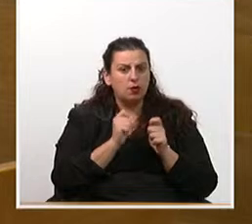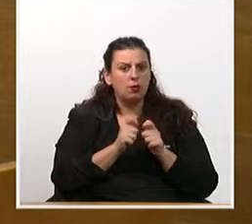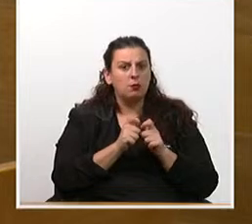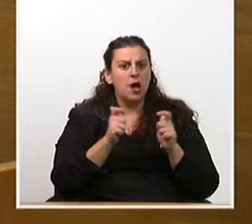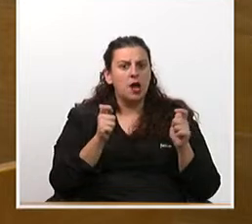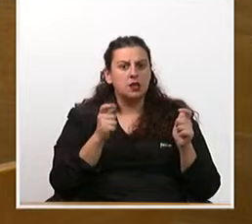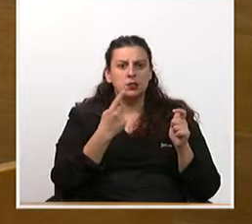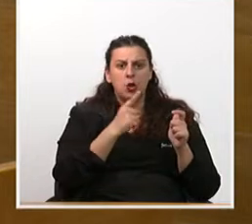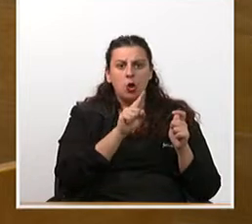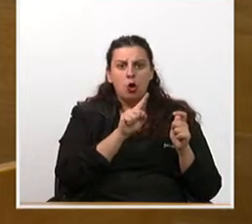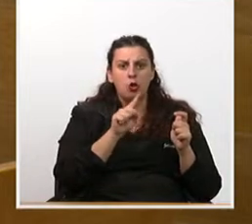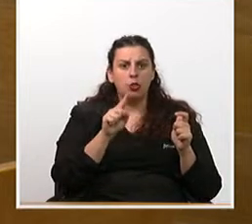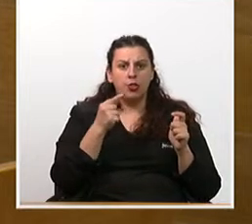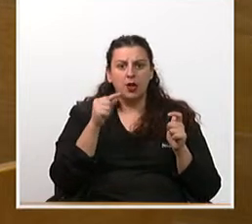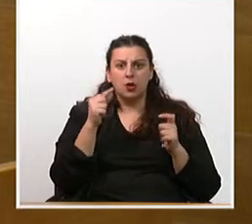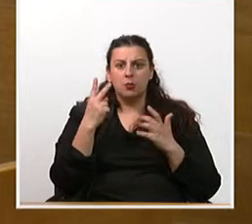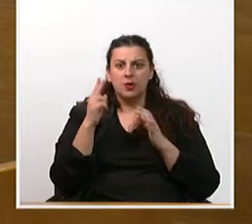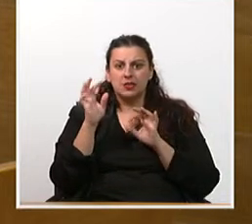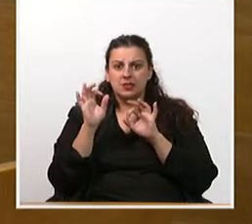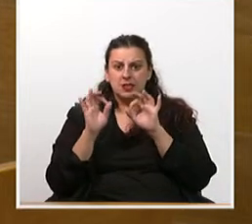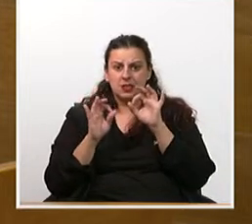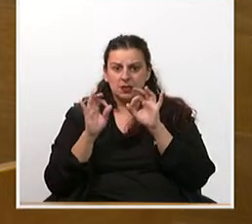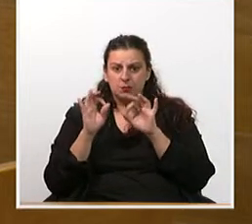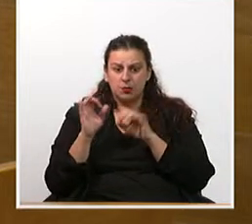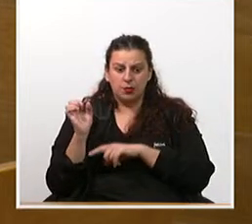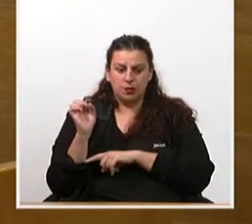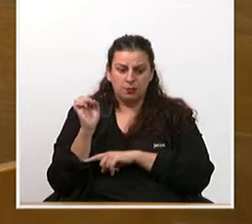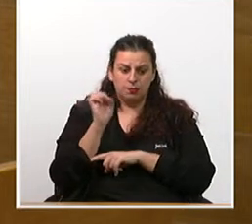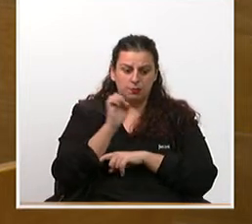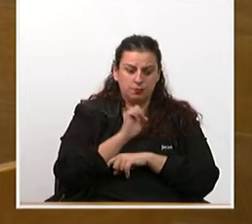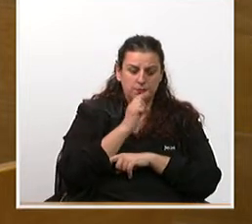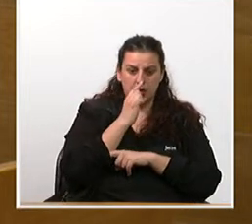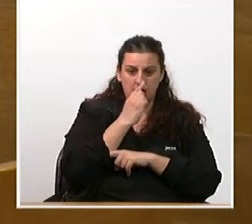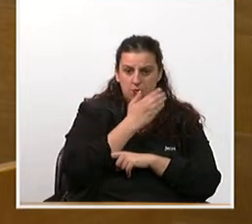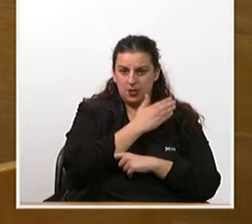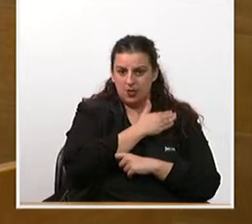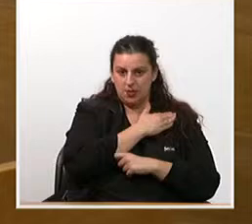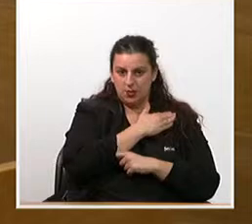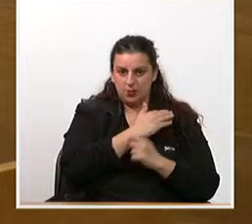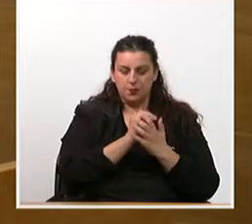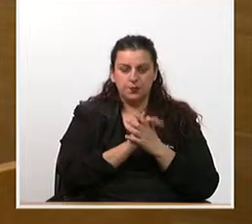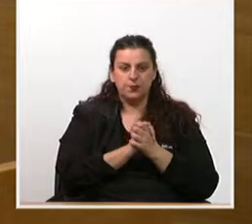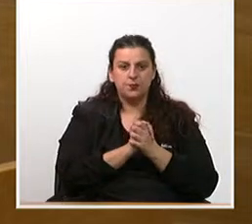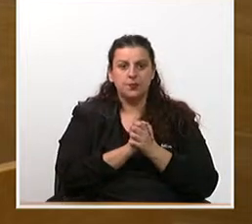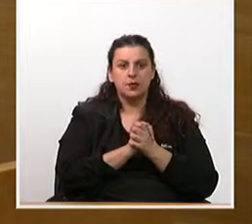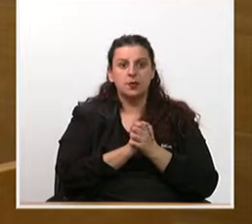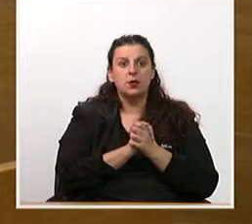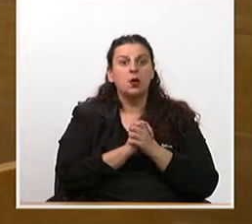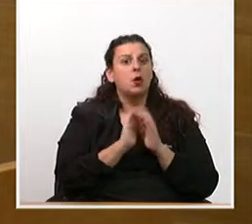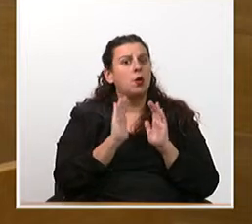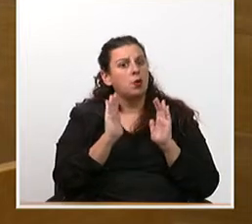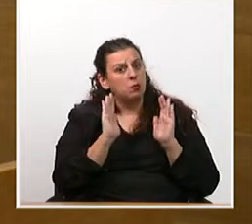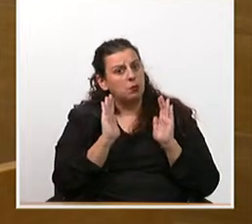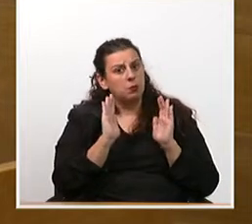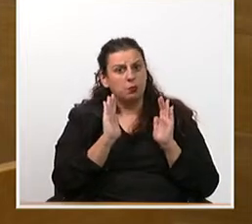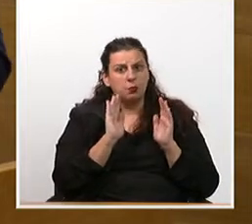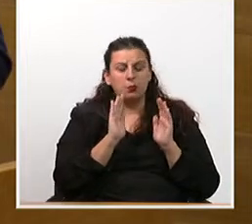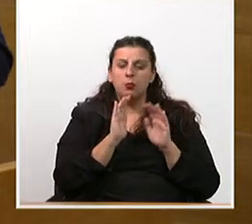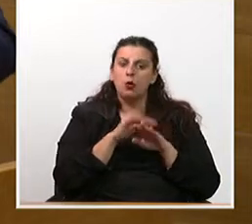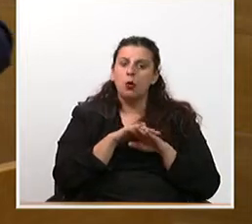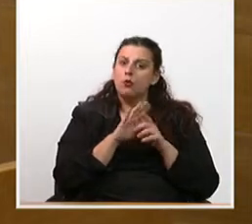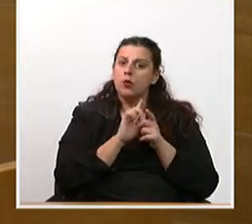11,7 por sobre el cuarto trimestre del 2022 en un año yo creo que eso del cambio de gobierno